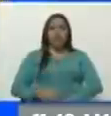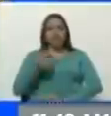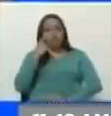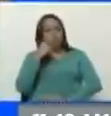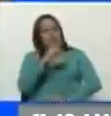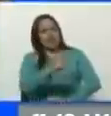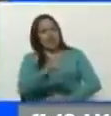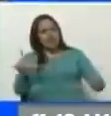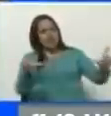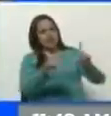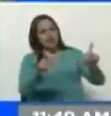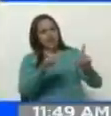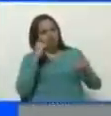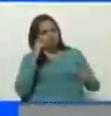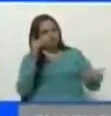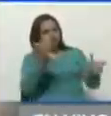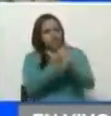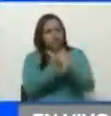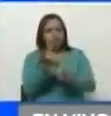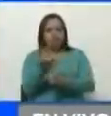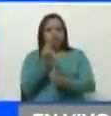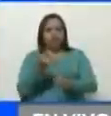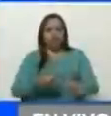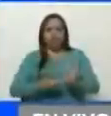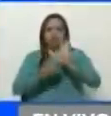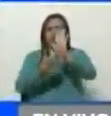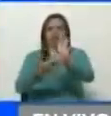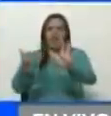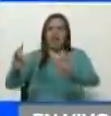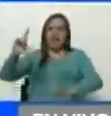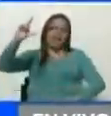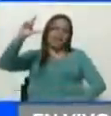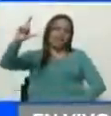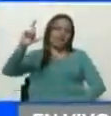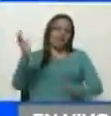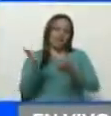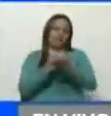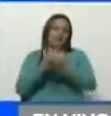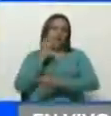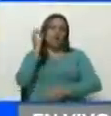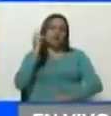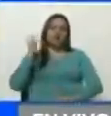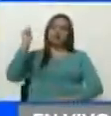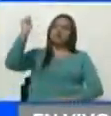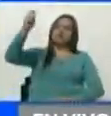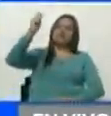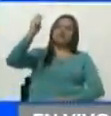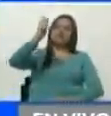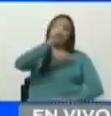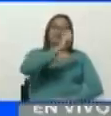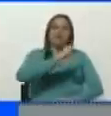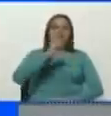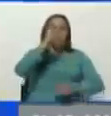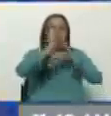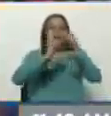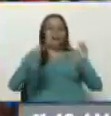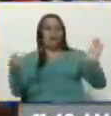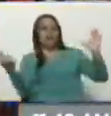y la única arma que exhibían, sacaban un librito azul y se la enseñaban hacia las cámaras.